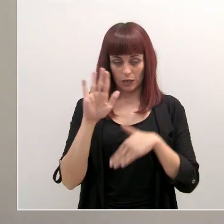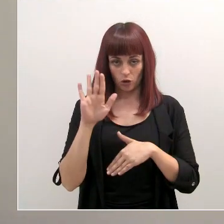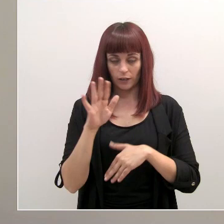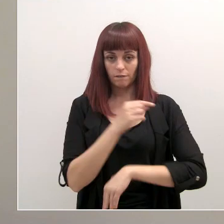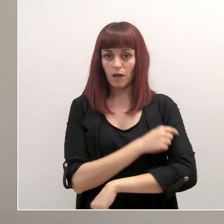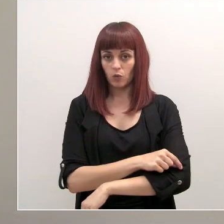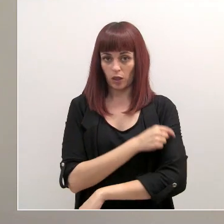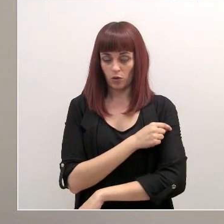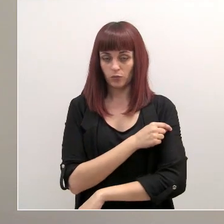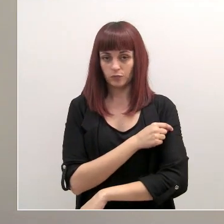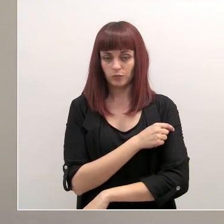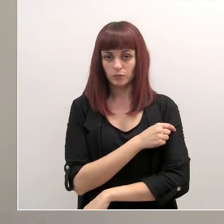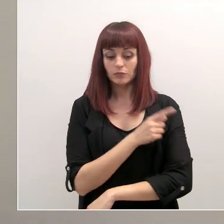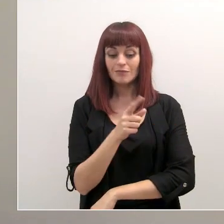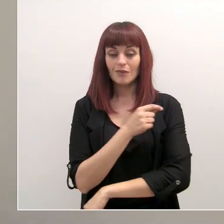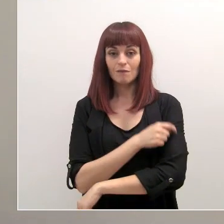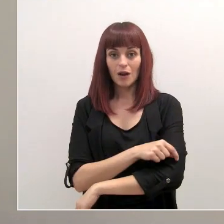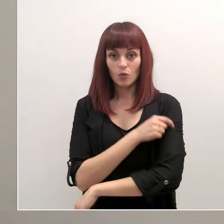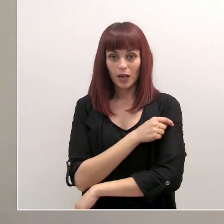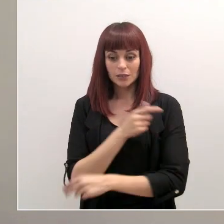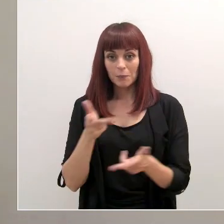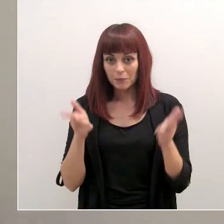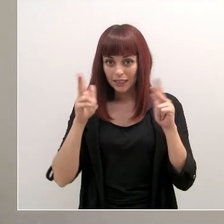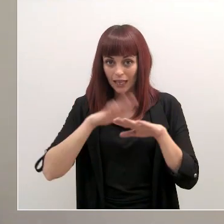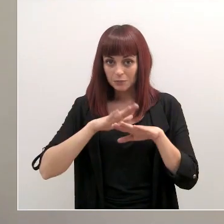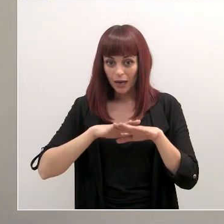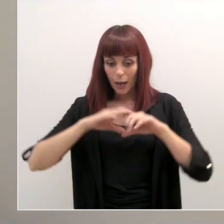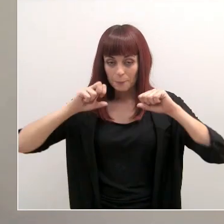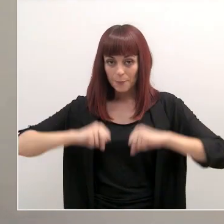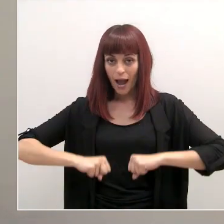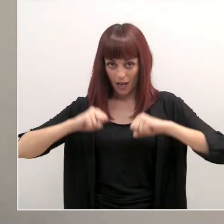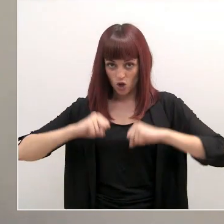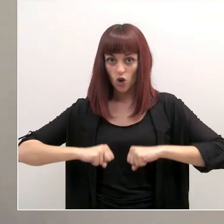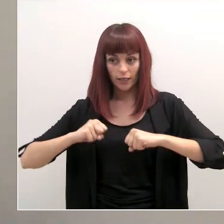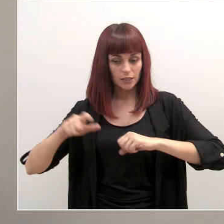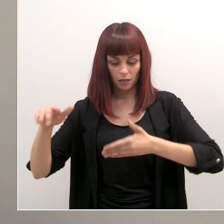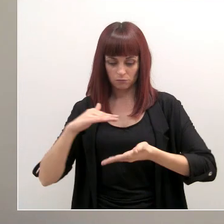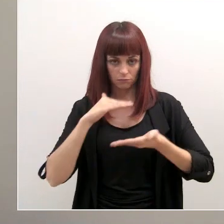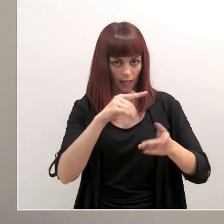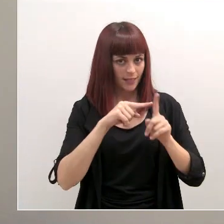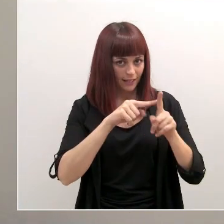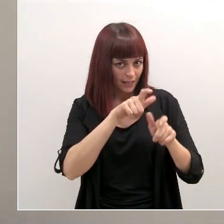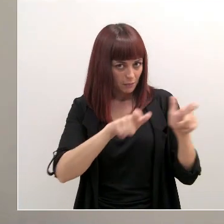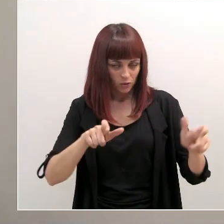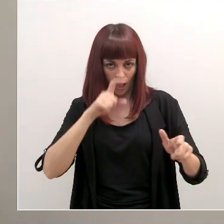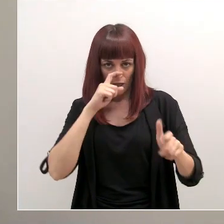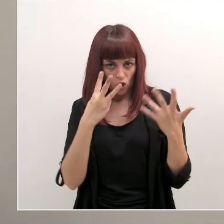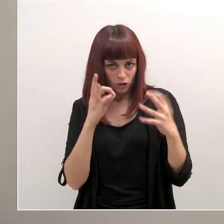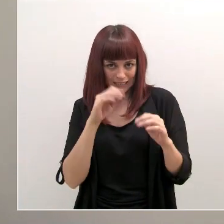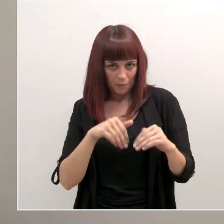grueso de las vacunas permitidas su uso en mayores están destinados, y realmente es porque